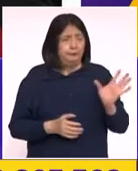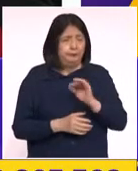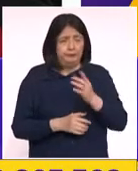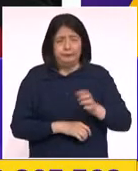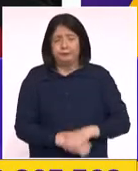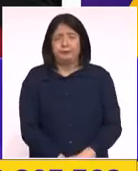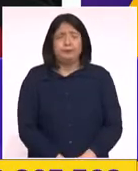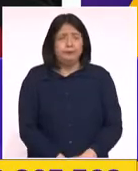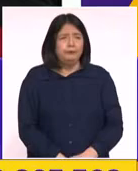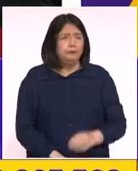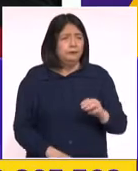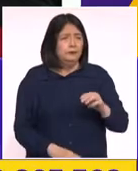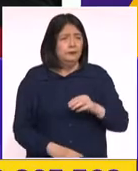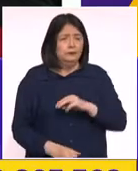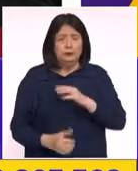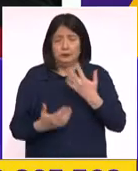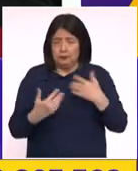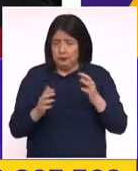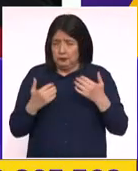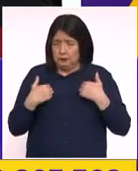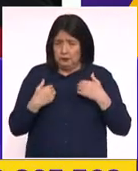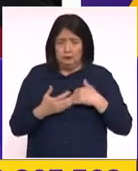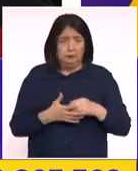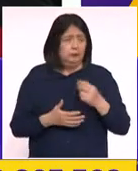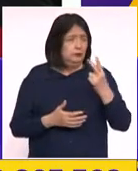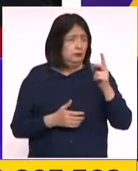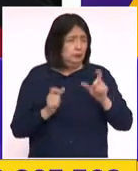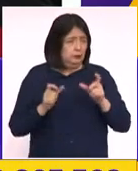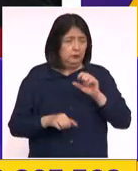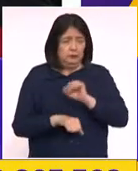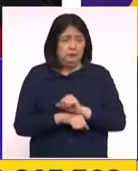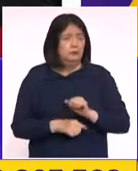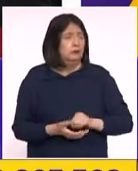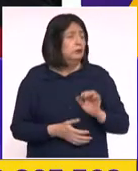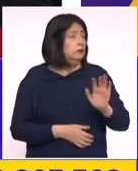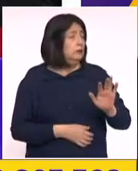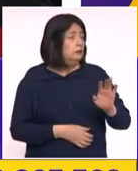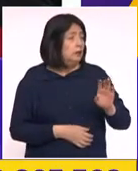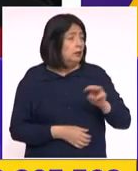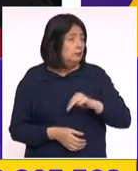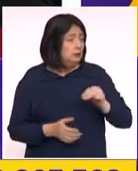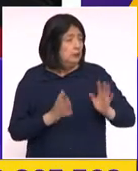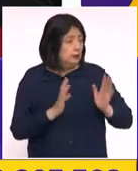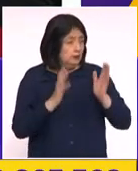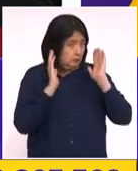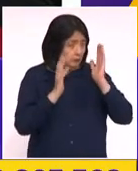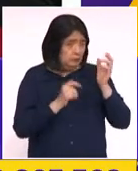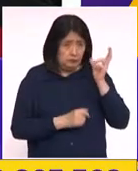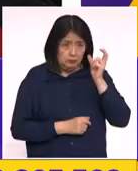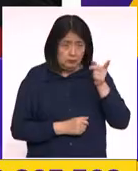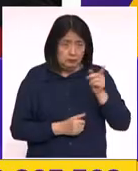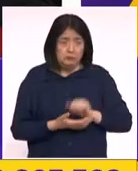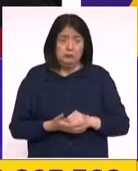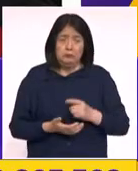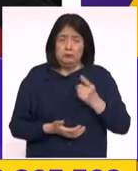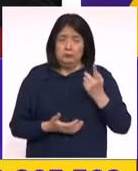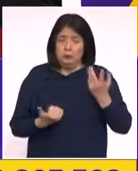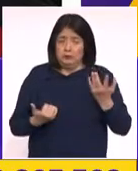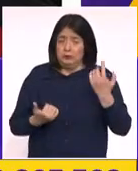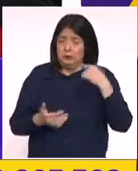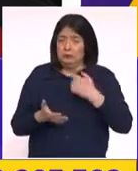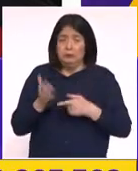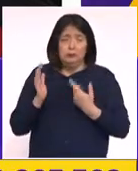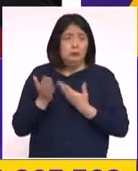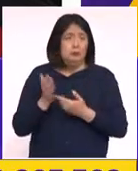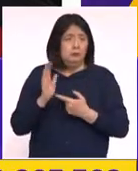ellos. Ministro, ¿nos escucha? Ya tenemos a dos personas, ministro, capturadas. ¿Alcanza a escucharnos? Para esto demostramos